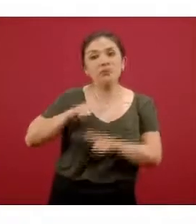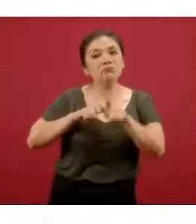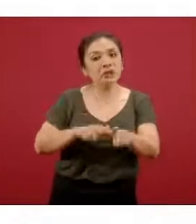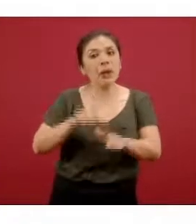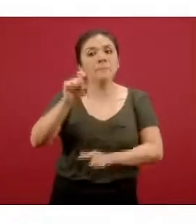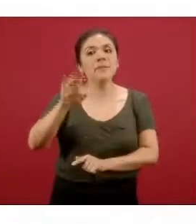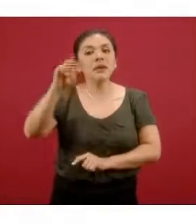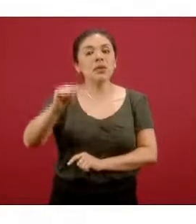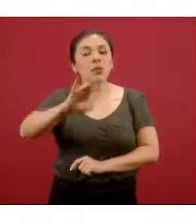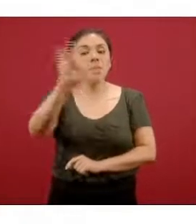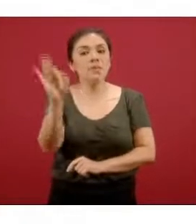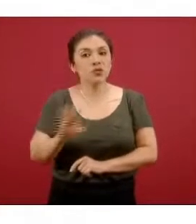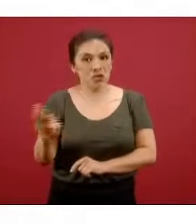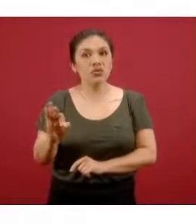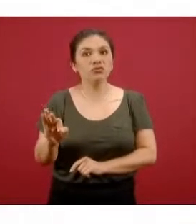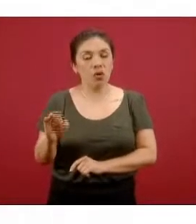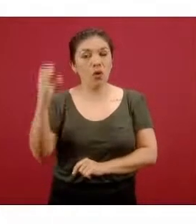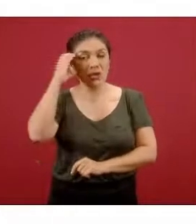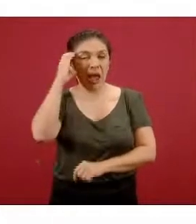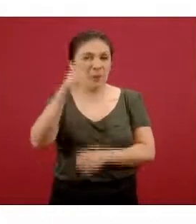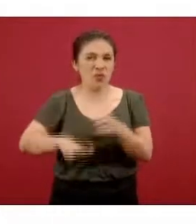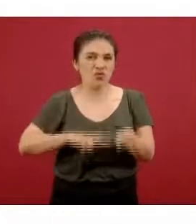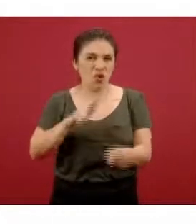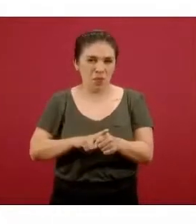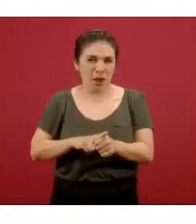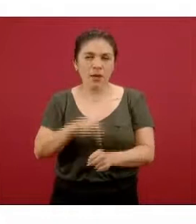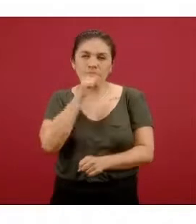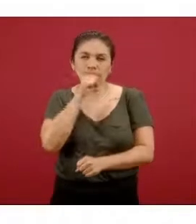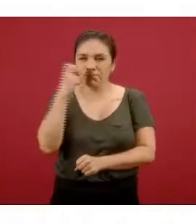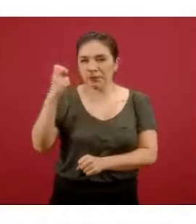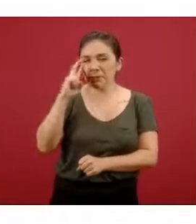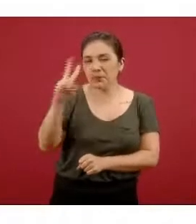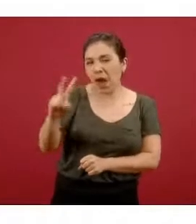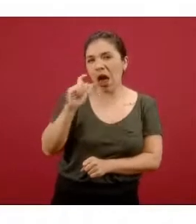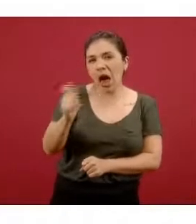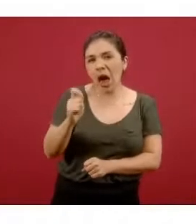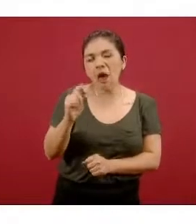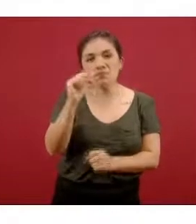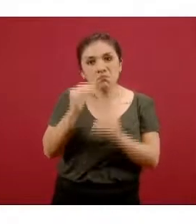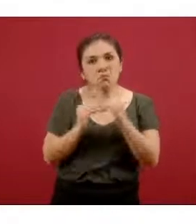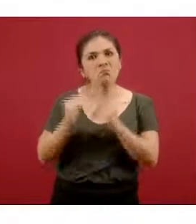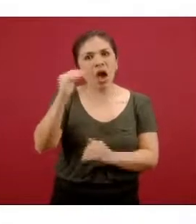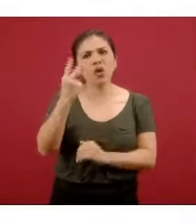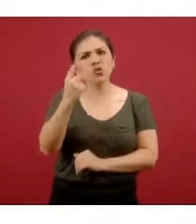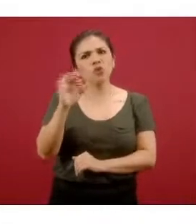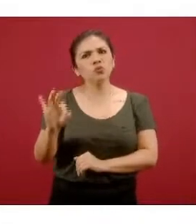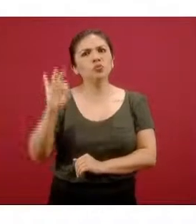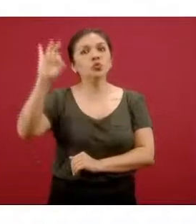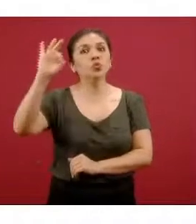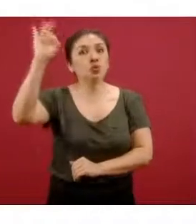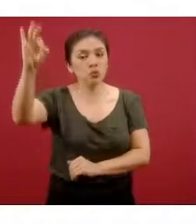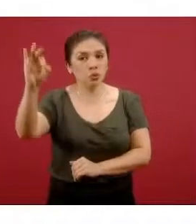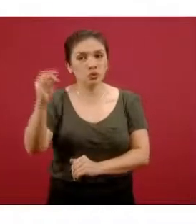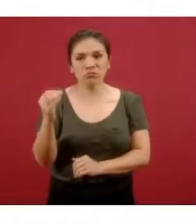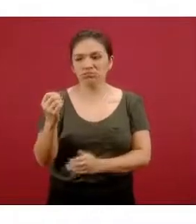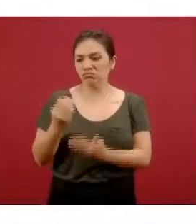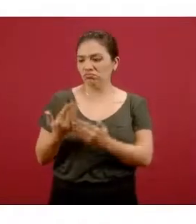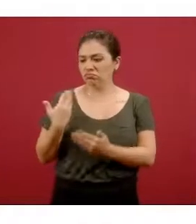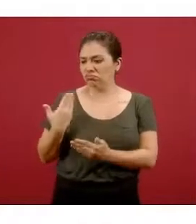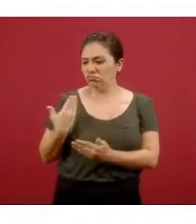con 29% para camas generales, es un indicador que lo veíamos incrementado en 2 puntos porcentuales en los